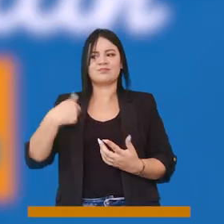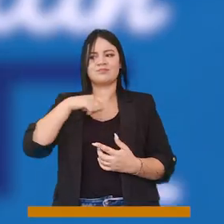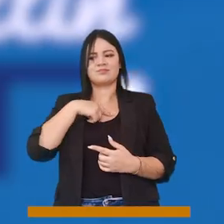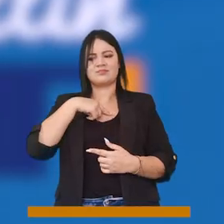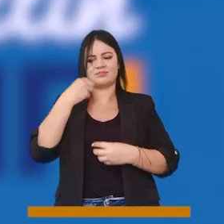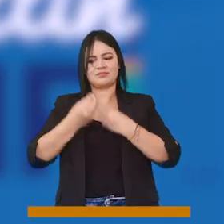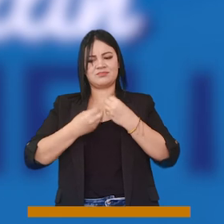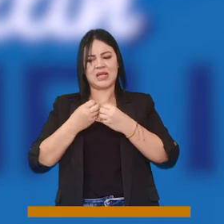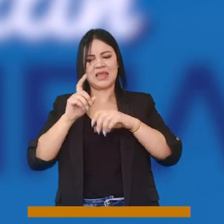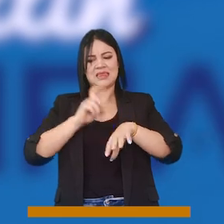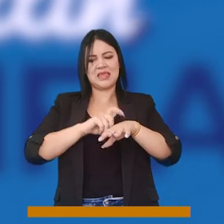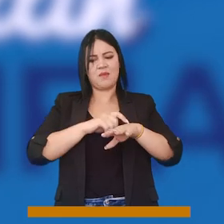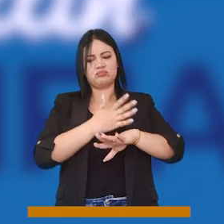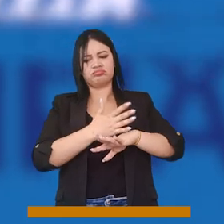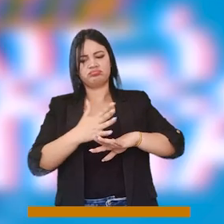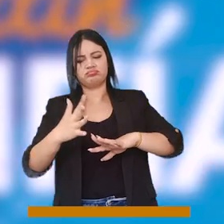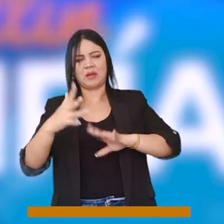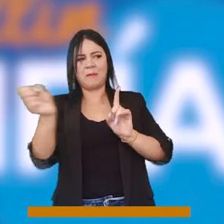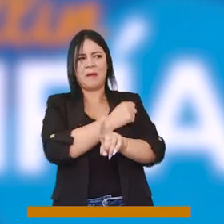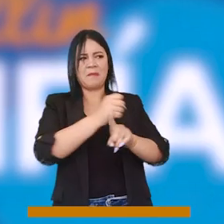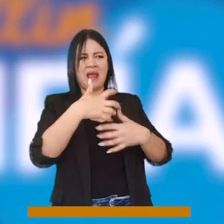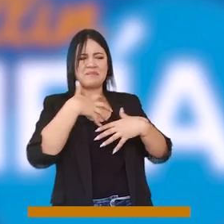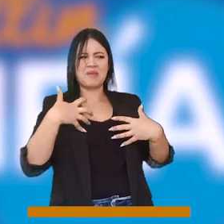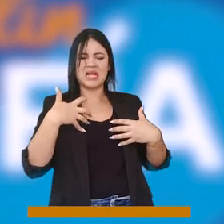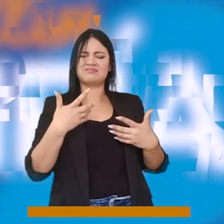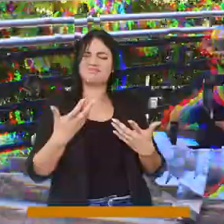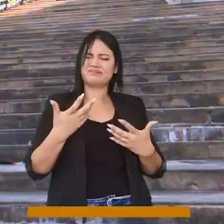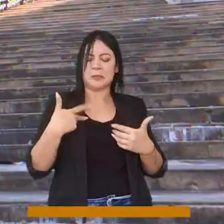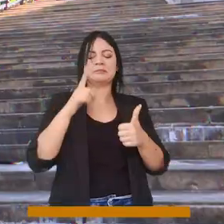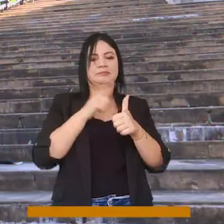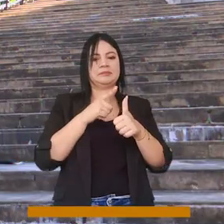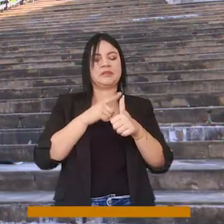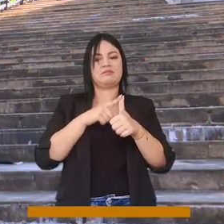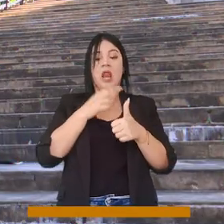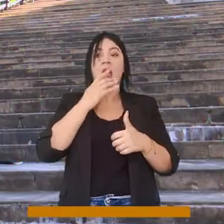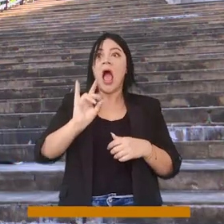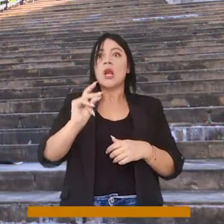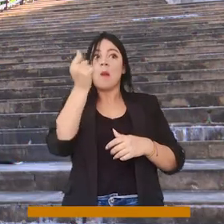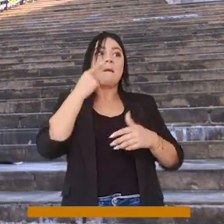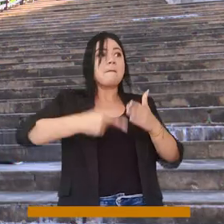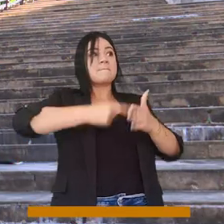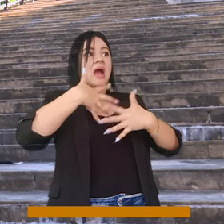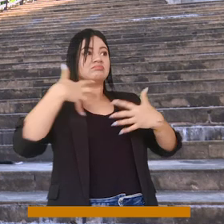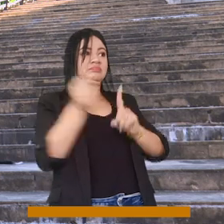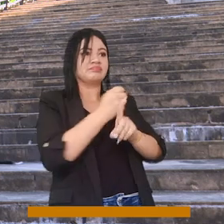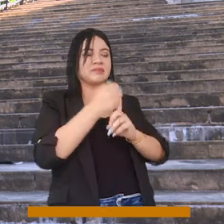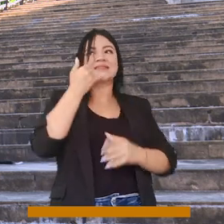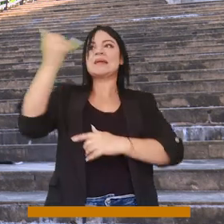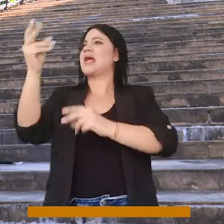¿Qué esperamos para este periodo frente a la atención de los casos de maltrato animal? En primer lugar, una adecuada respuesta por la